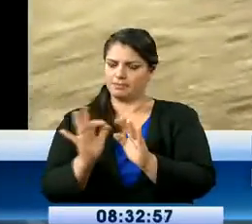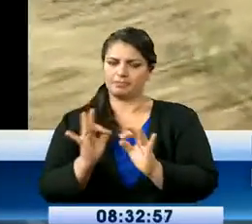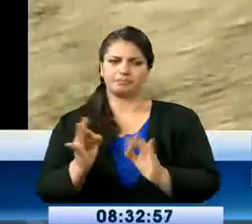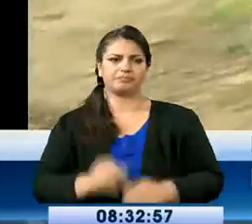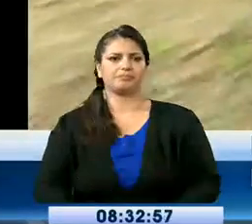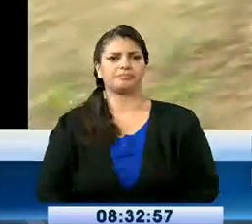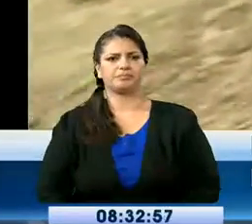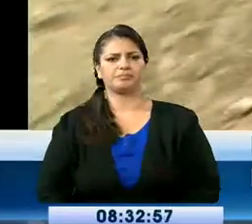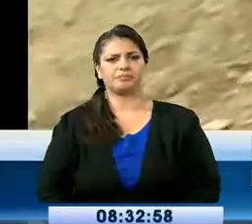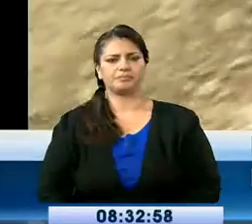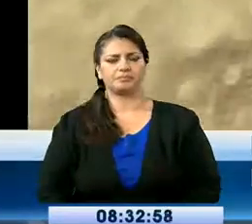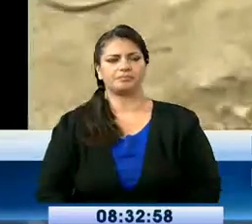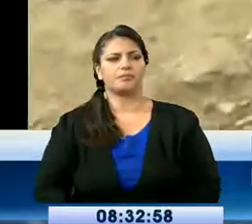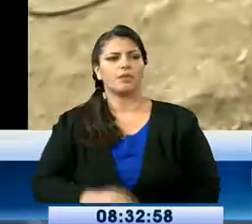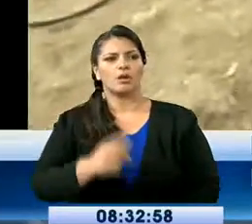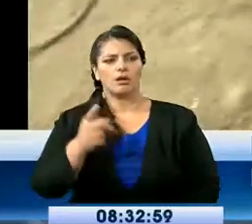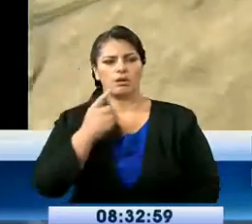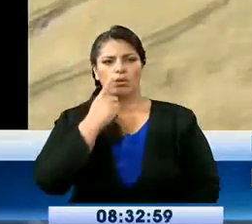que están estas calles.